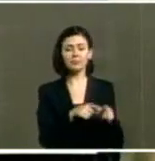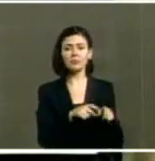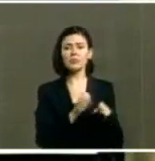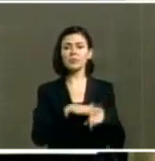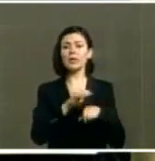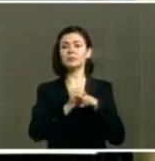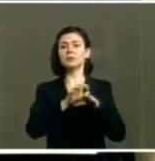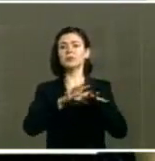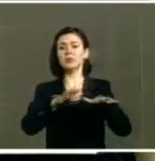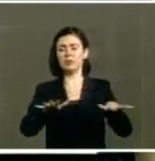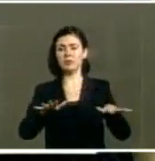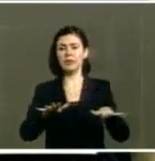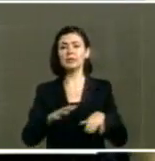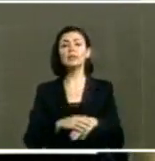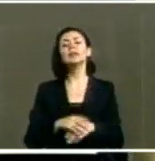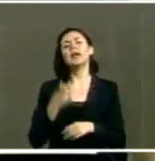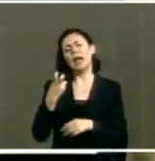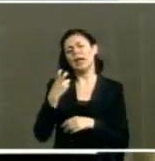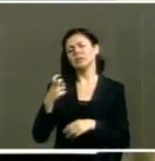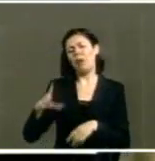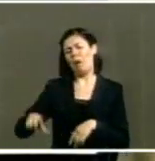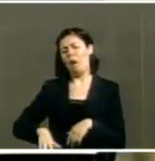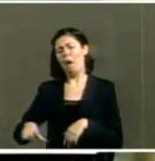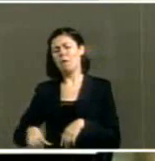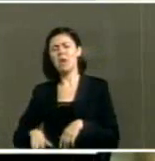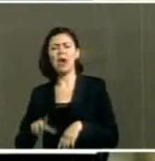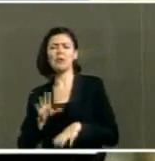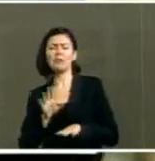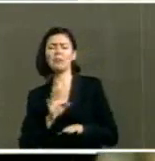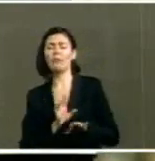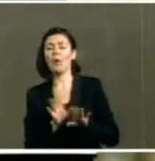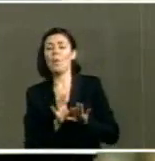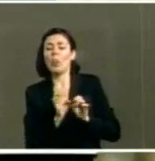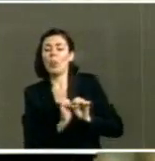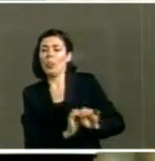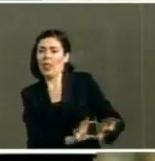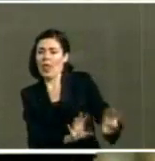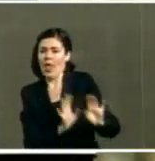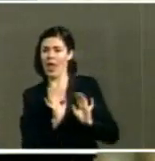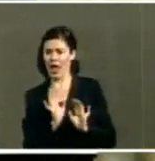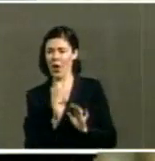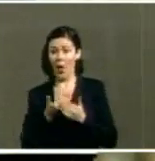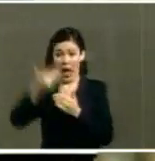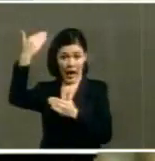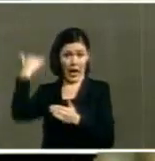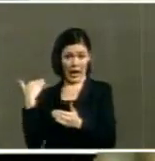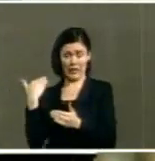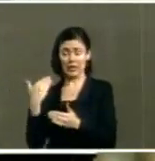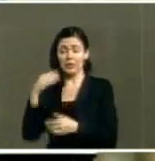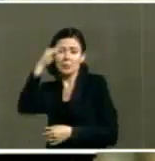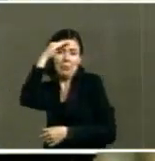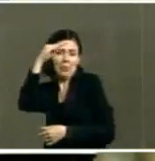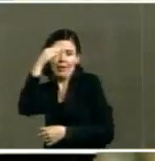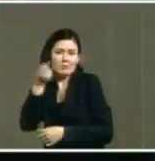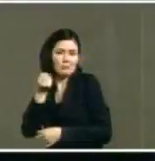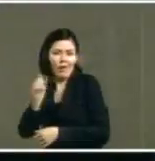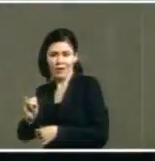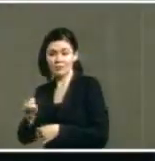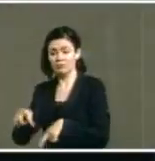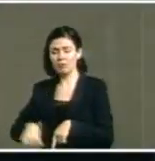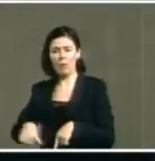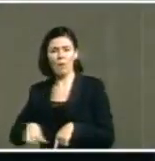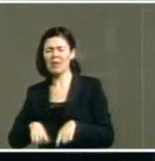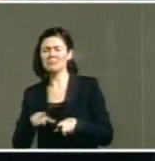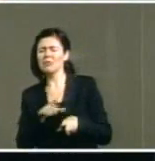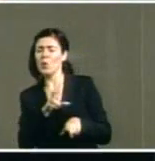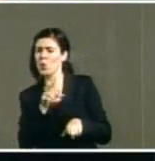se tocara a los criminales. Era la lógica de que si no te metes con ellos, no pasa nada. Ese